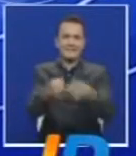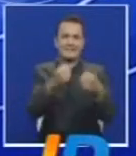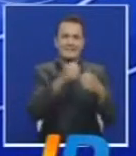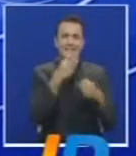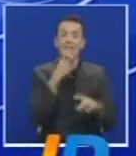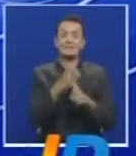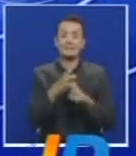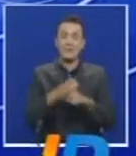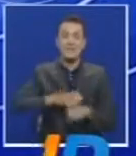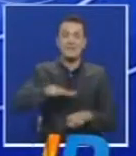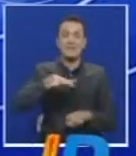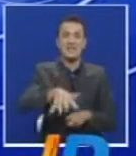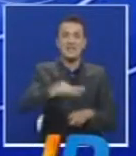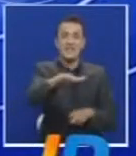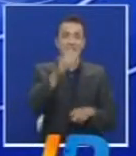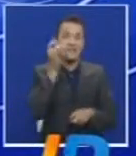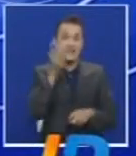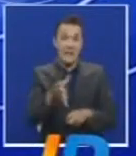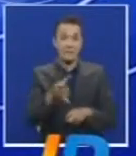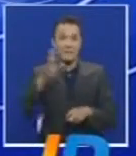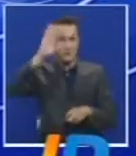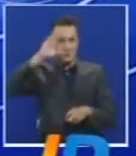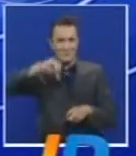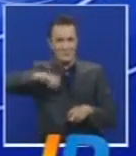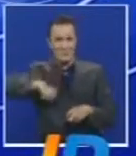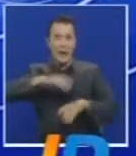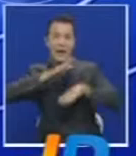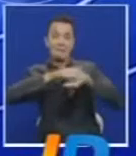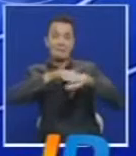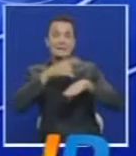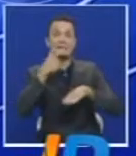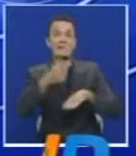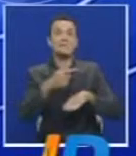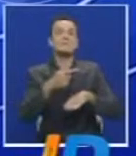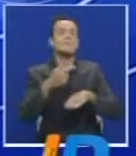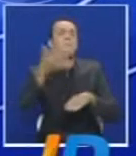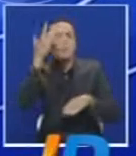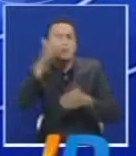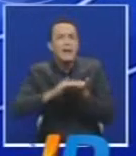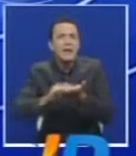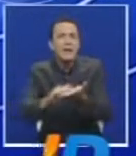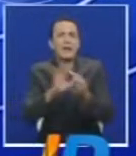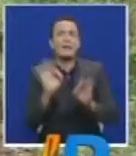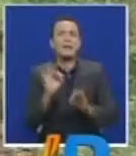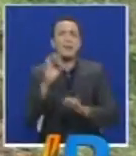municipio. Las autoridades atribuyen el atraso vial a la presencia de grupos armados en la zona.